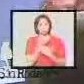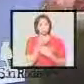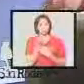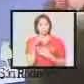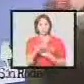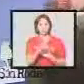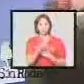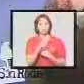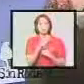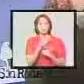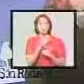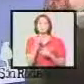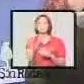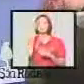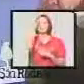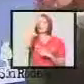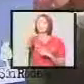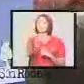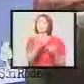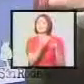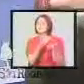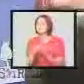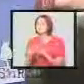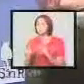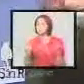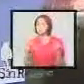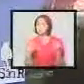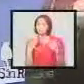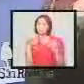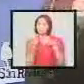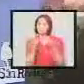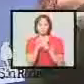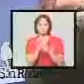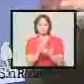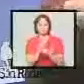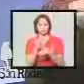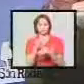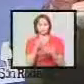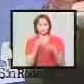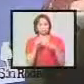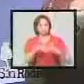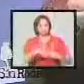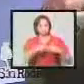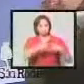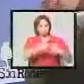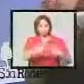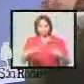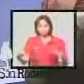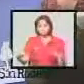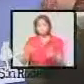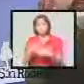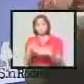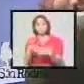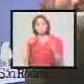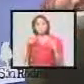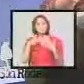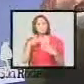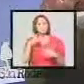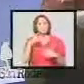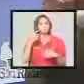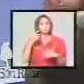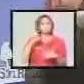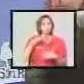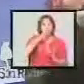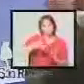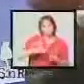la idea de conocer es qué se va a hacer con esas utilidades, en qué se van a invertir, cómo podemos nosotros, los costarricenses